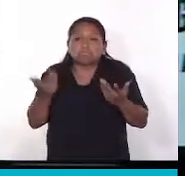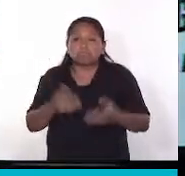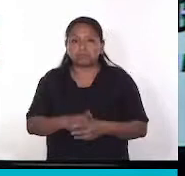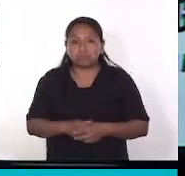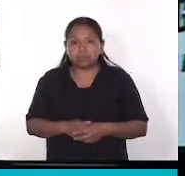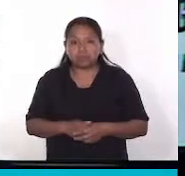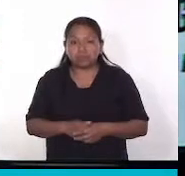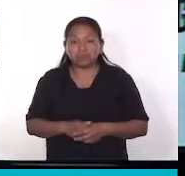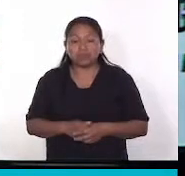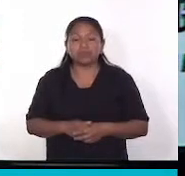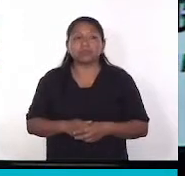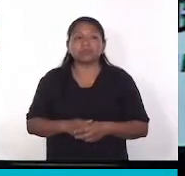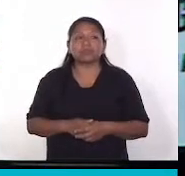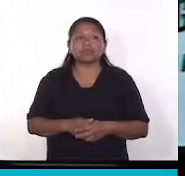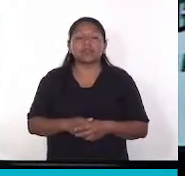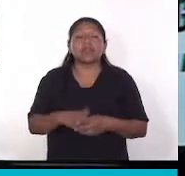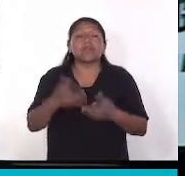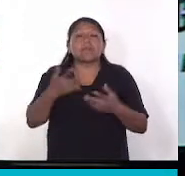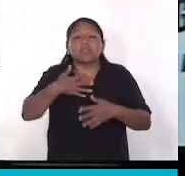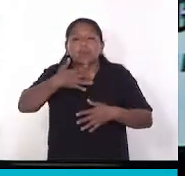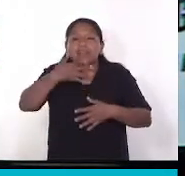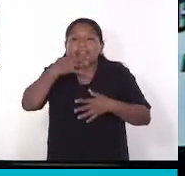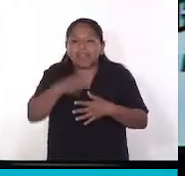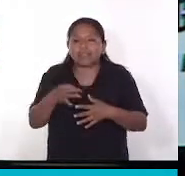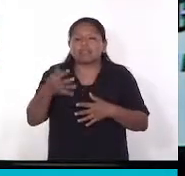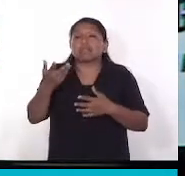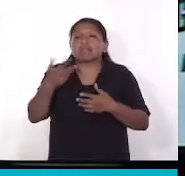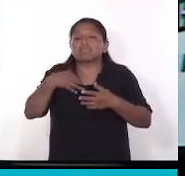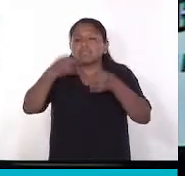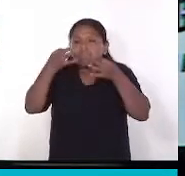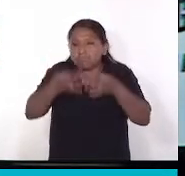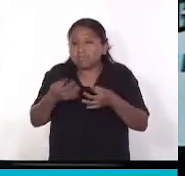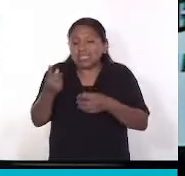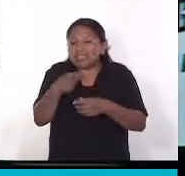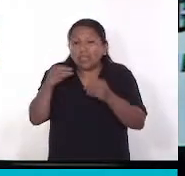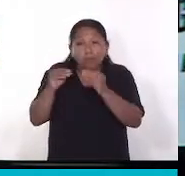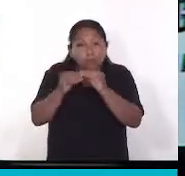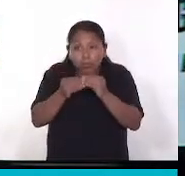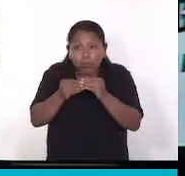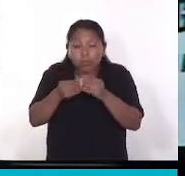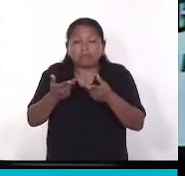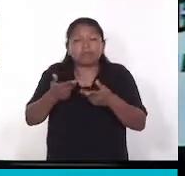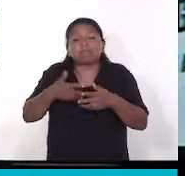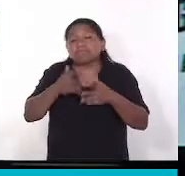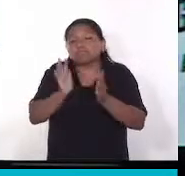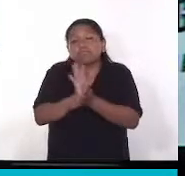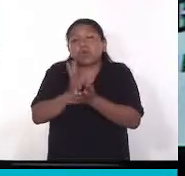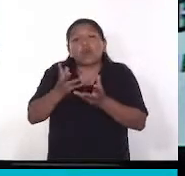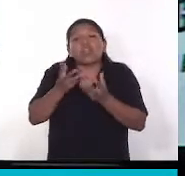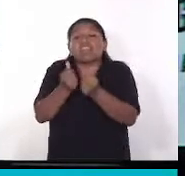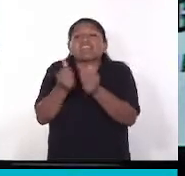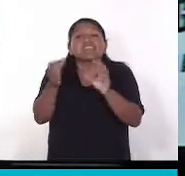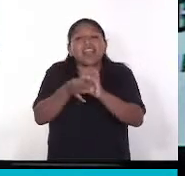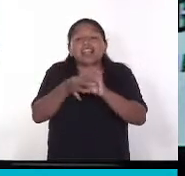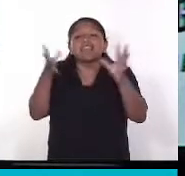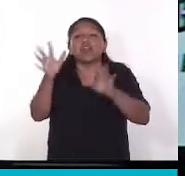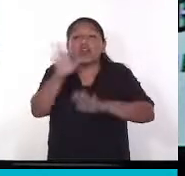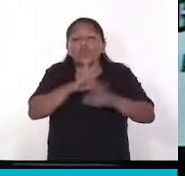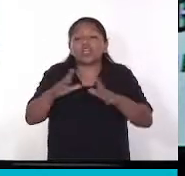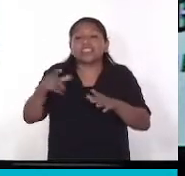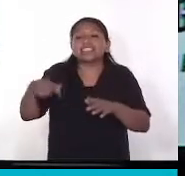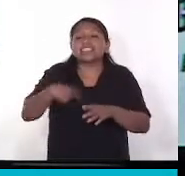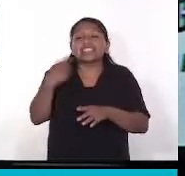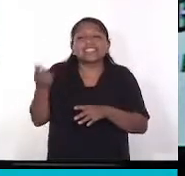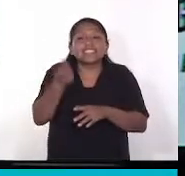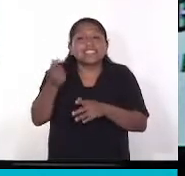Pero para la comprensión del Frente de Izquierda, del Partido Obrero, este problema hace a la defensa de la libertad de organización sindical